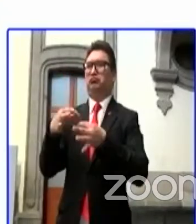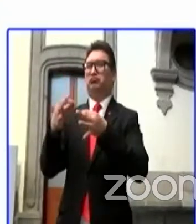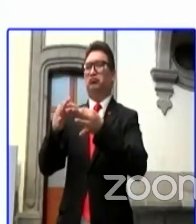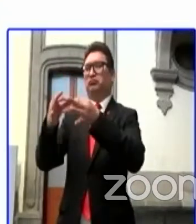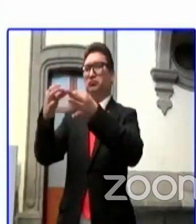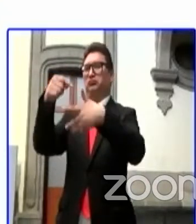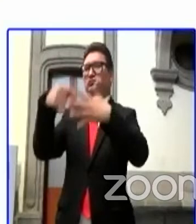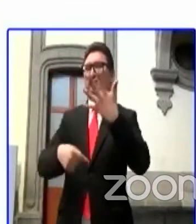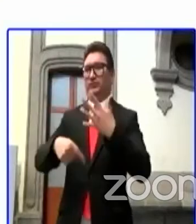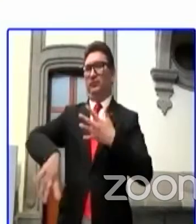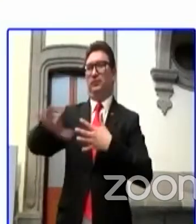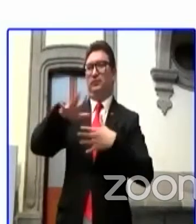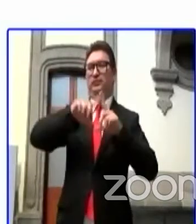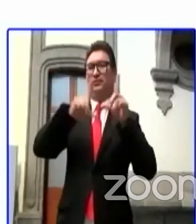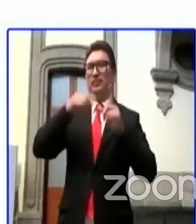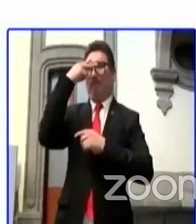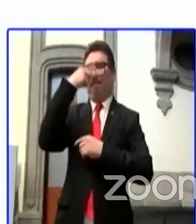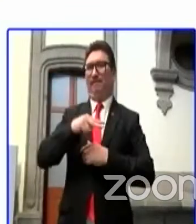Discapacidad en México.